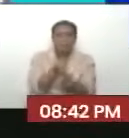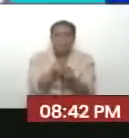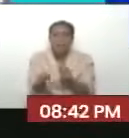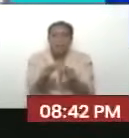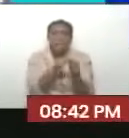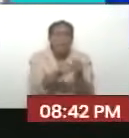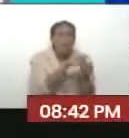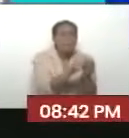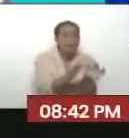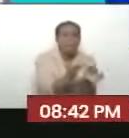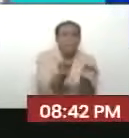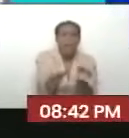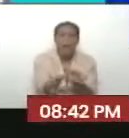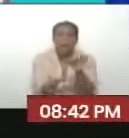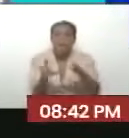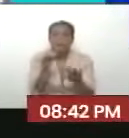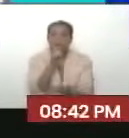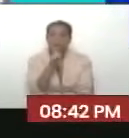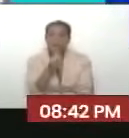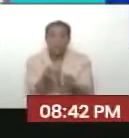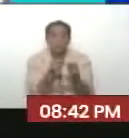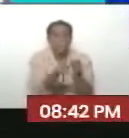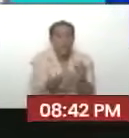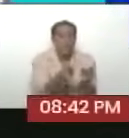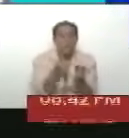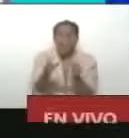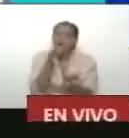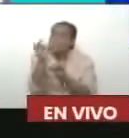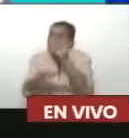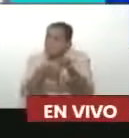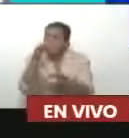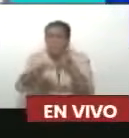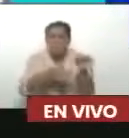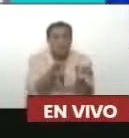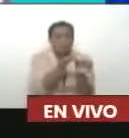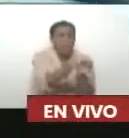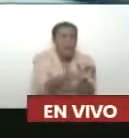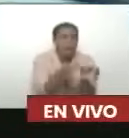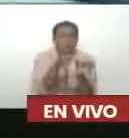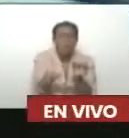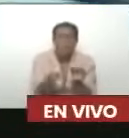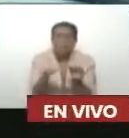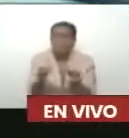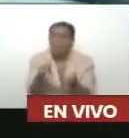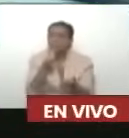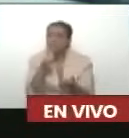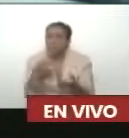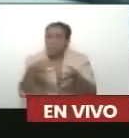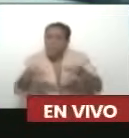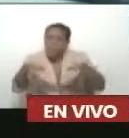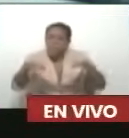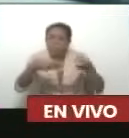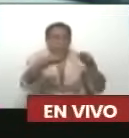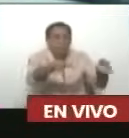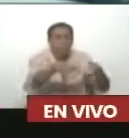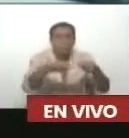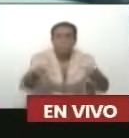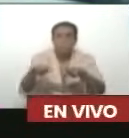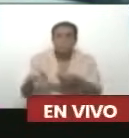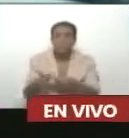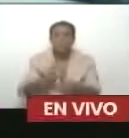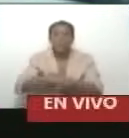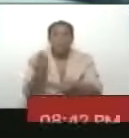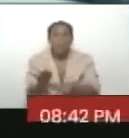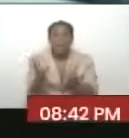calles. Y lo han explicado muy bien, muchachas. Excelente, lo han explicado. ¿Por qué